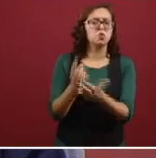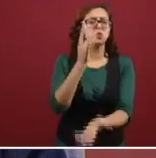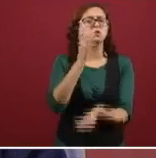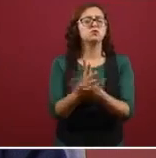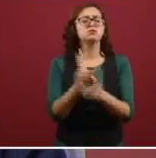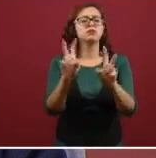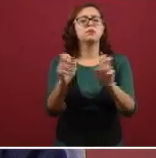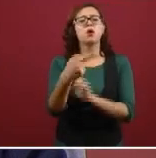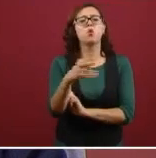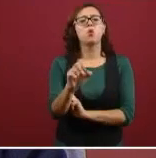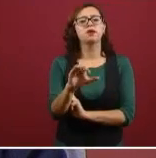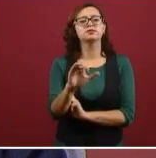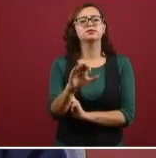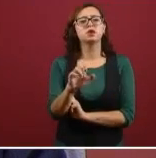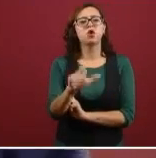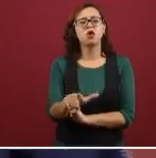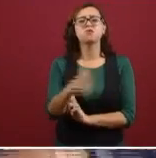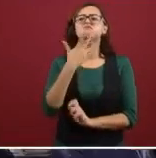huachicol.